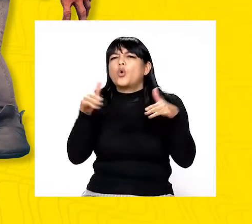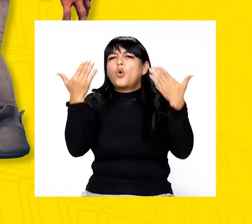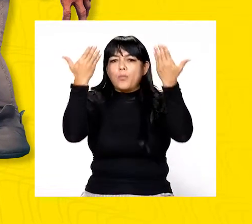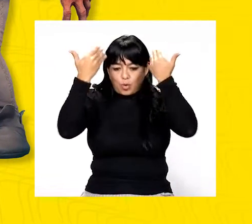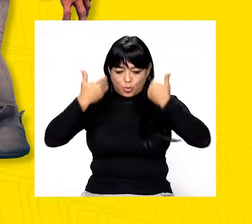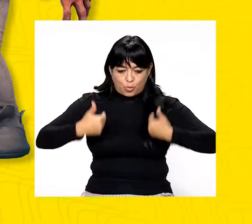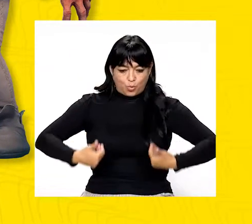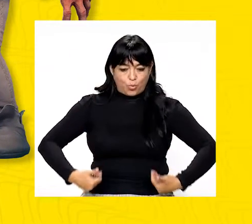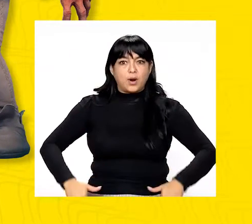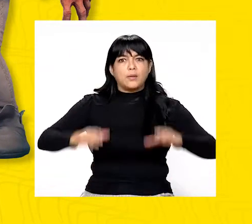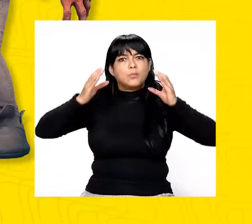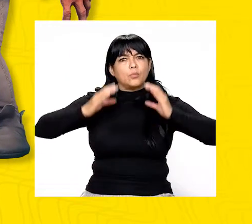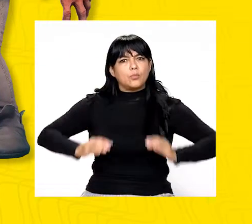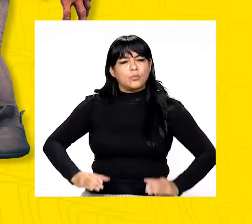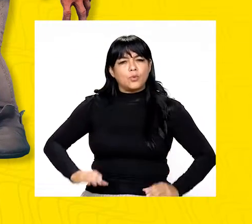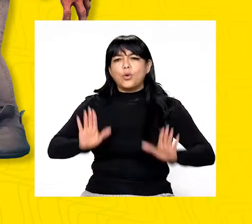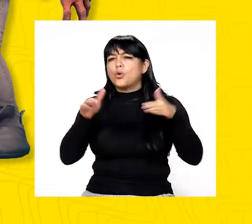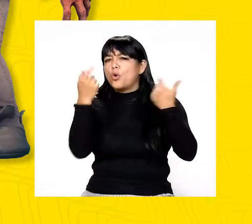Música